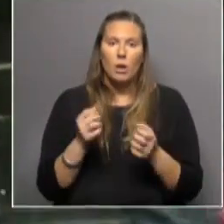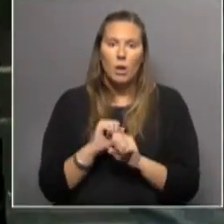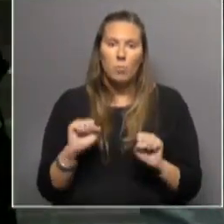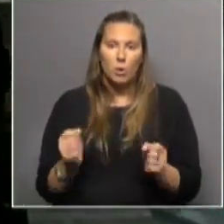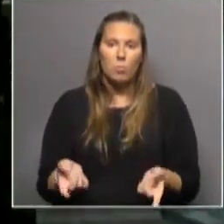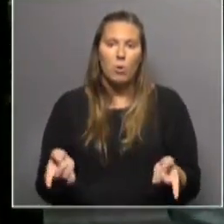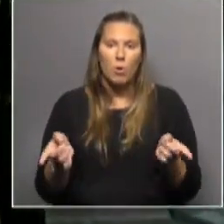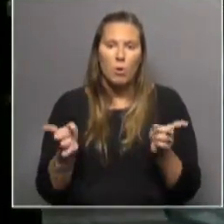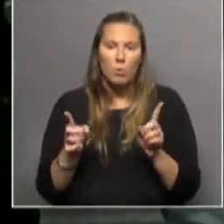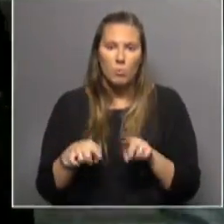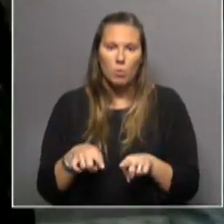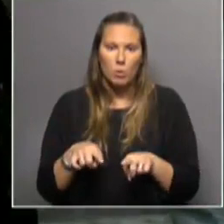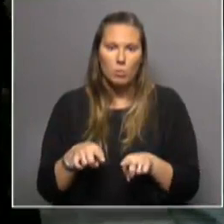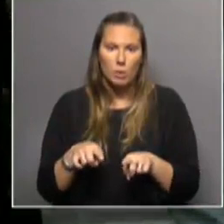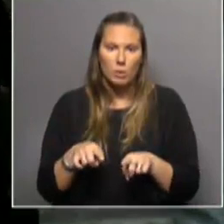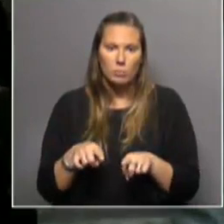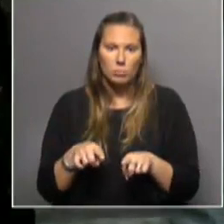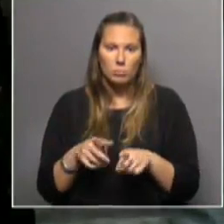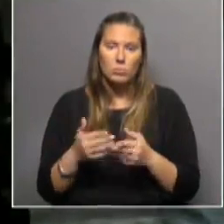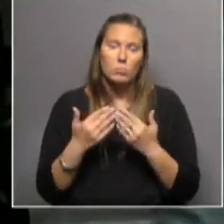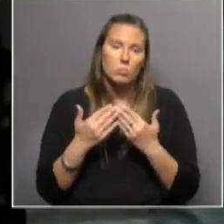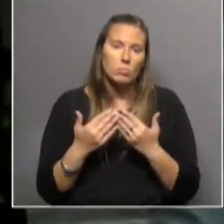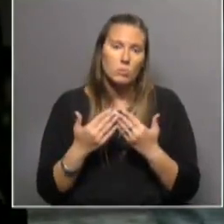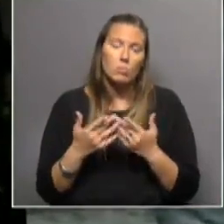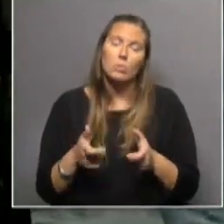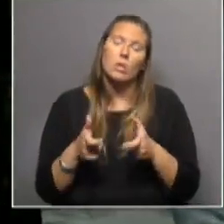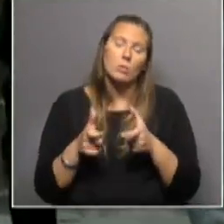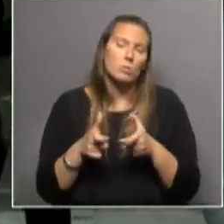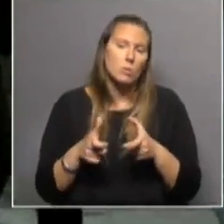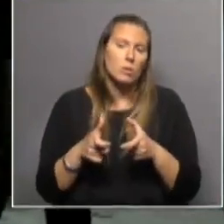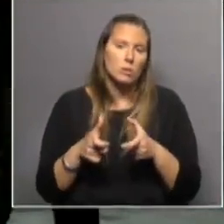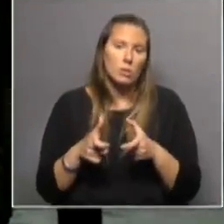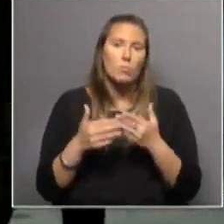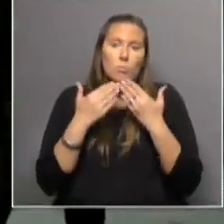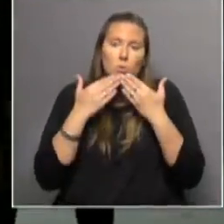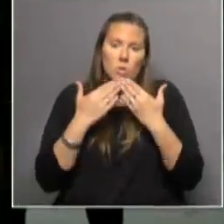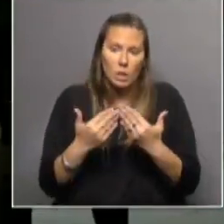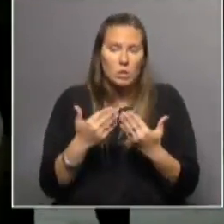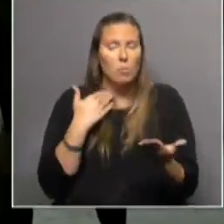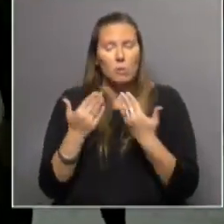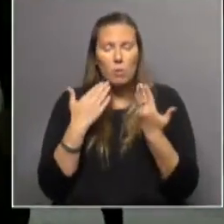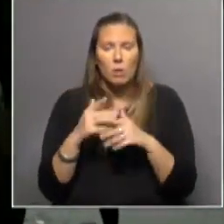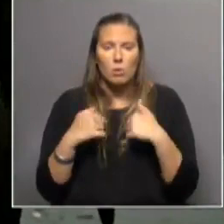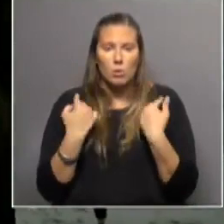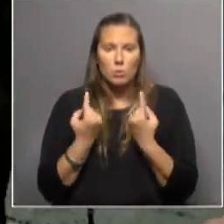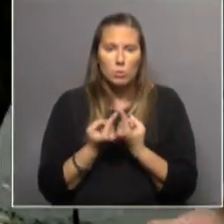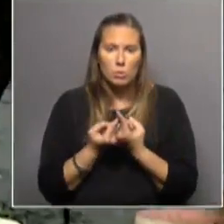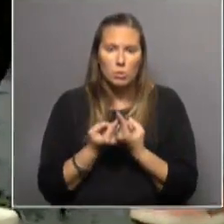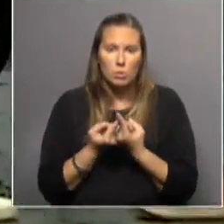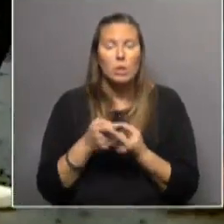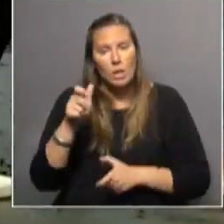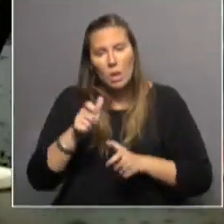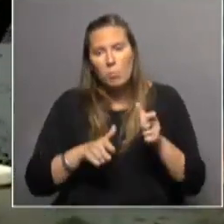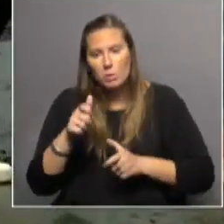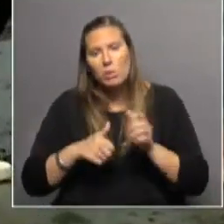volver a estudio y muchos éxitos con esto. Muchas gracias por estos minutos. Gracias. Y que la